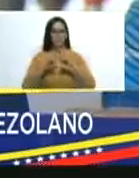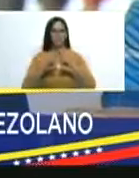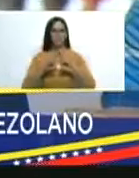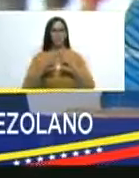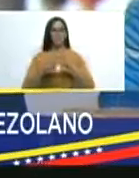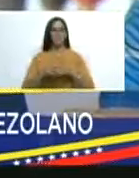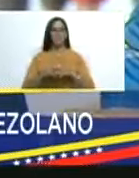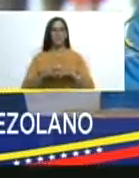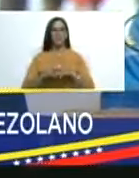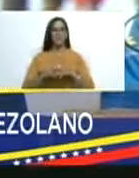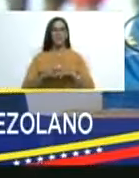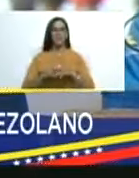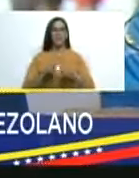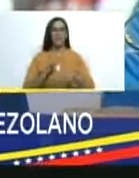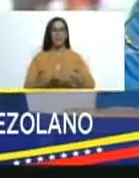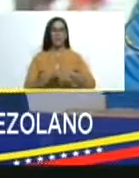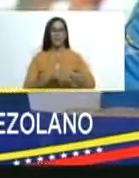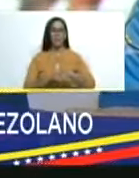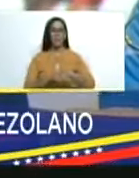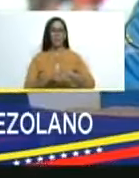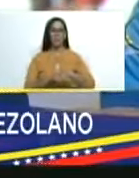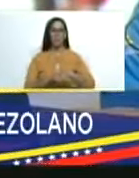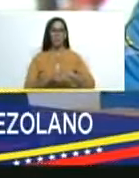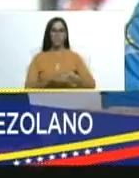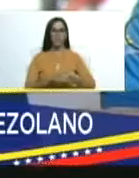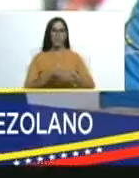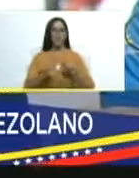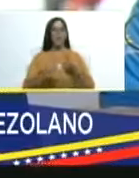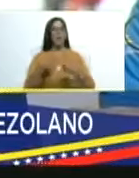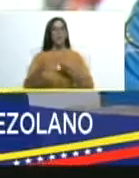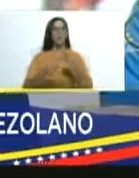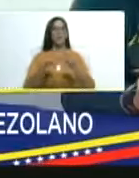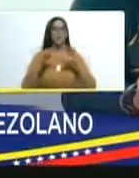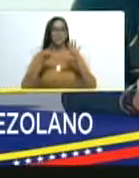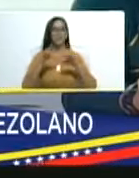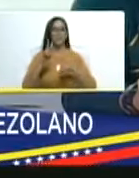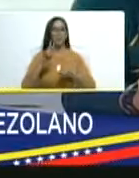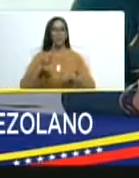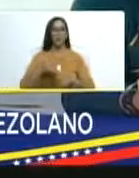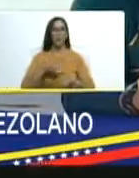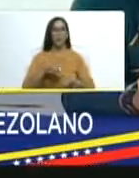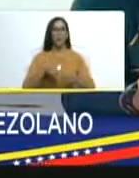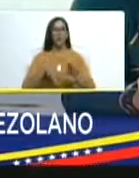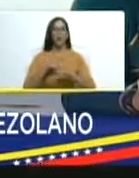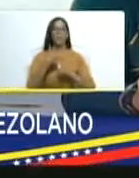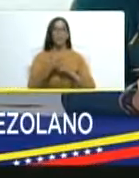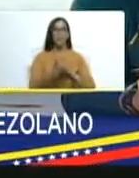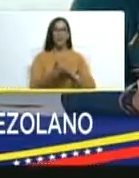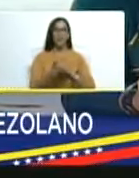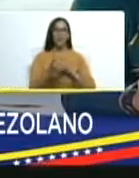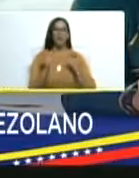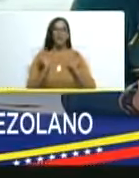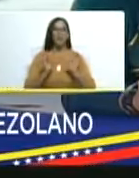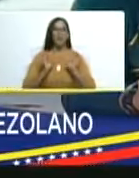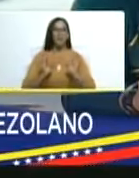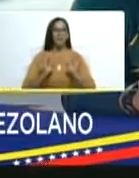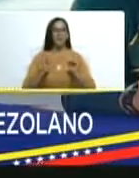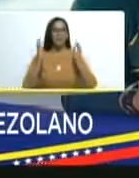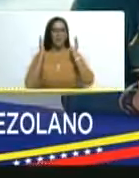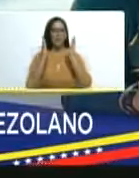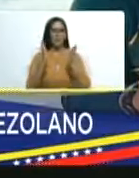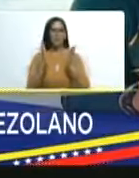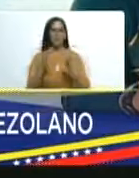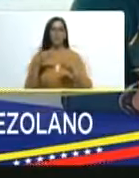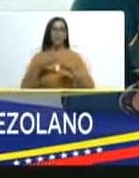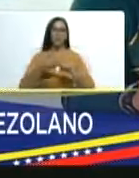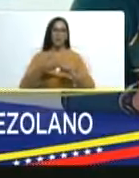en el término del tiempo, en las próximas 72 horas, un plan especial de atención del